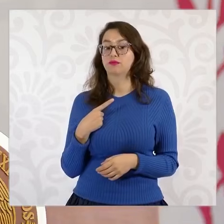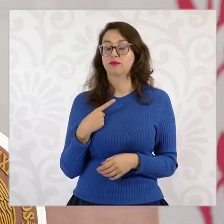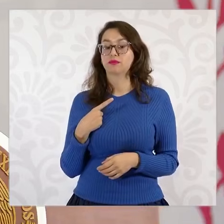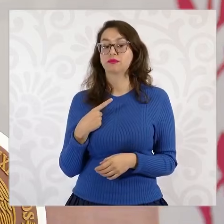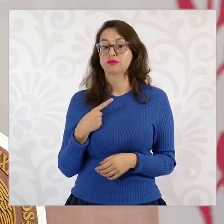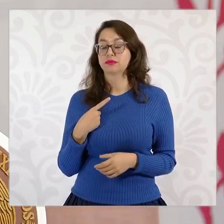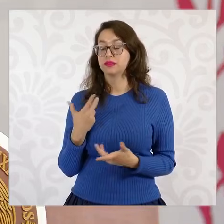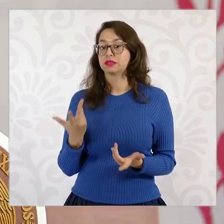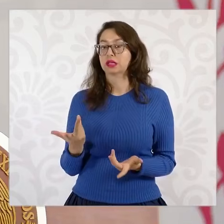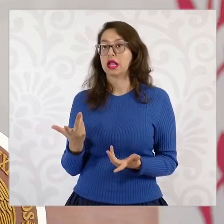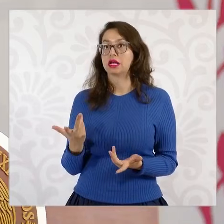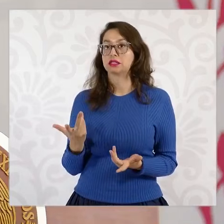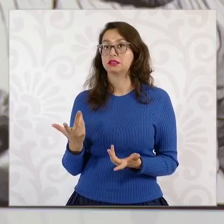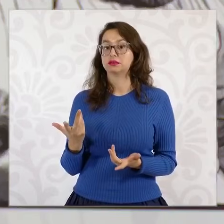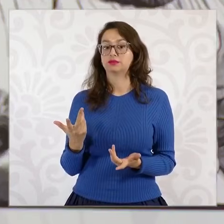no quisiera yo